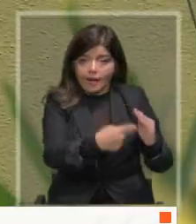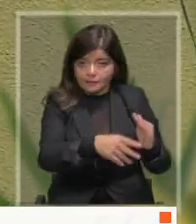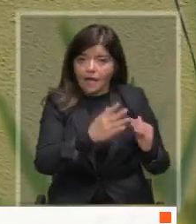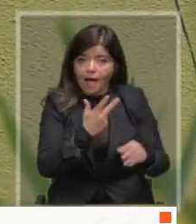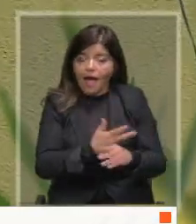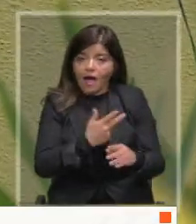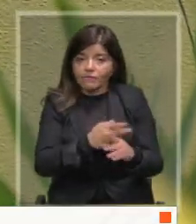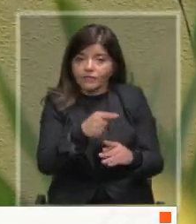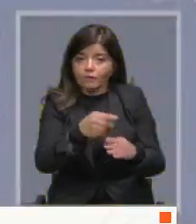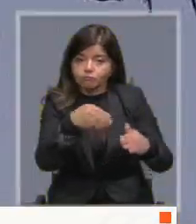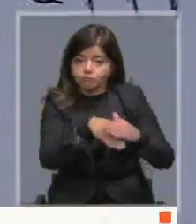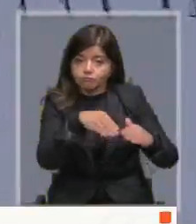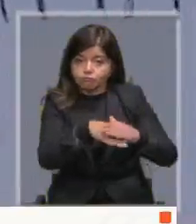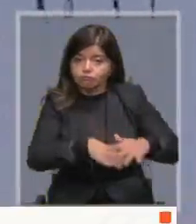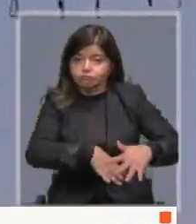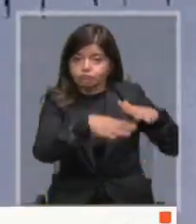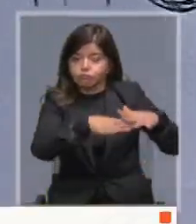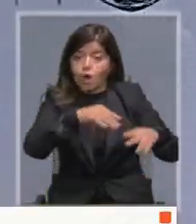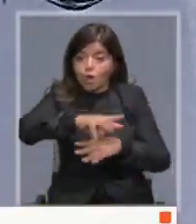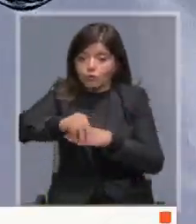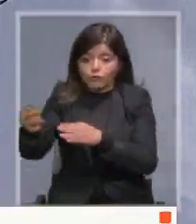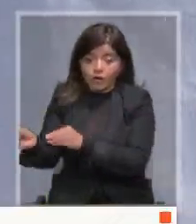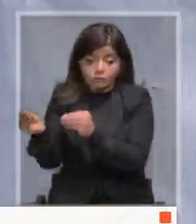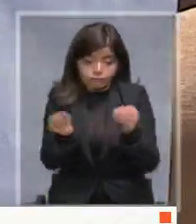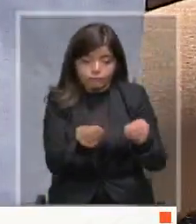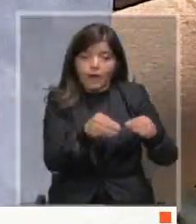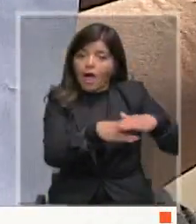se acopiaba parte de lo robado en el colegio.